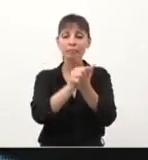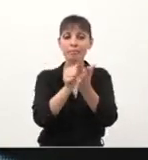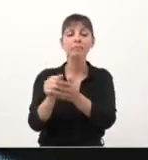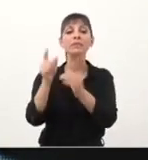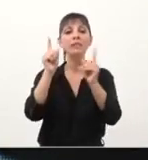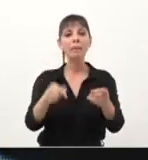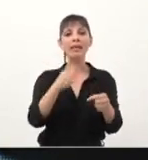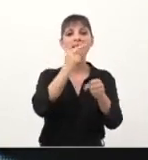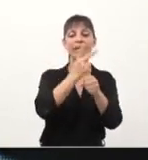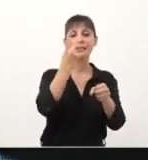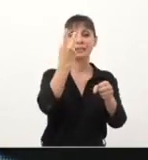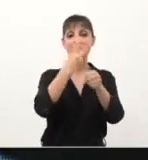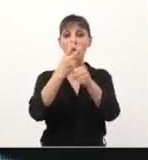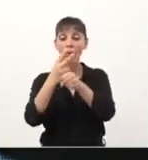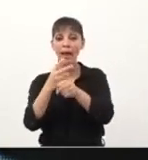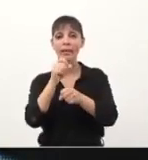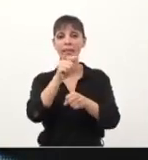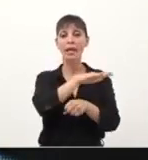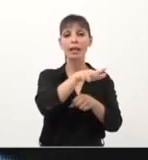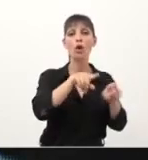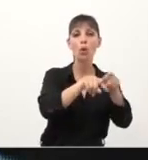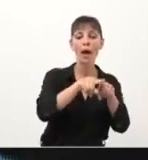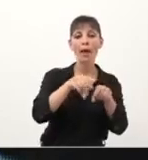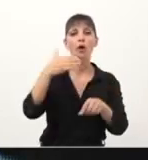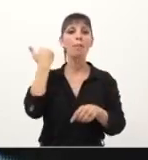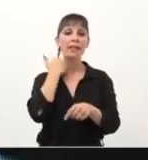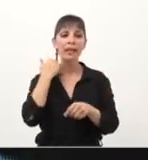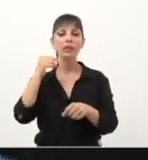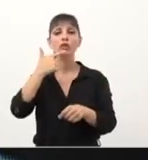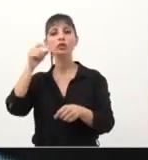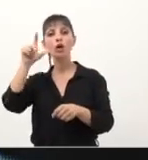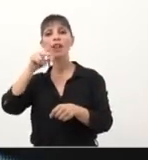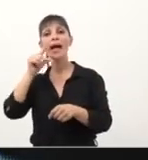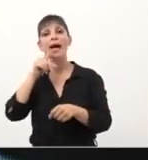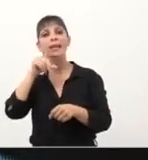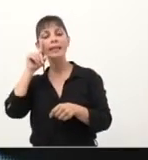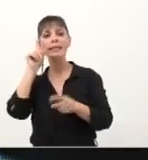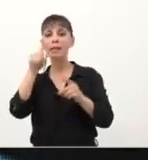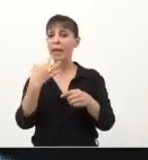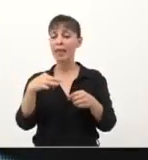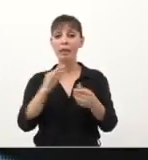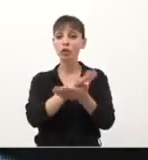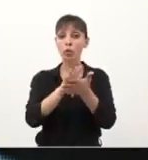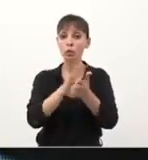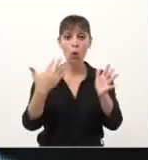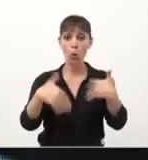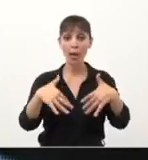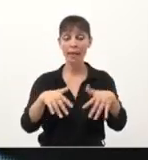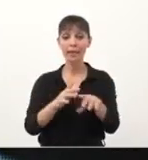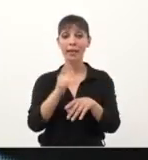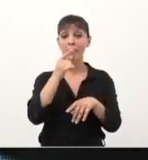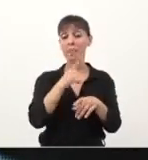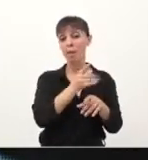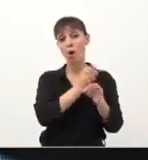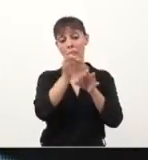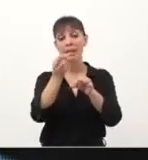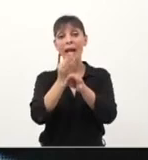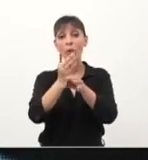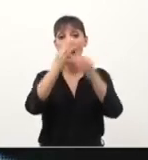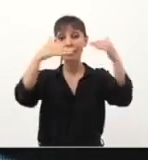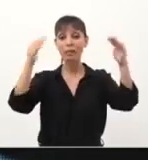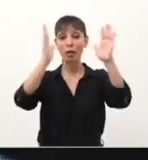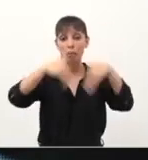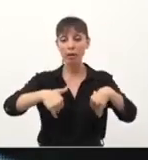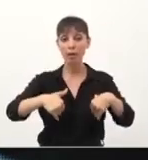en Lugano, Mataderos y Soldati. Además, el problema de infraestructura hay que resolverlo de forma urgente. Como decía recién Gabriel, se caen los techos de las escuelas. Hay escuelas que no tienen clases